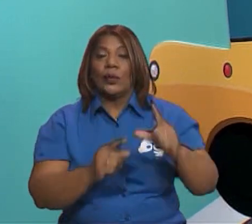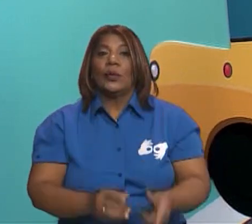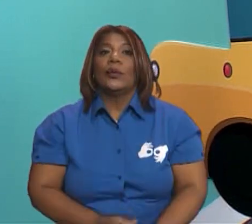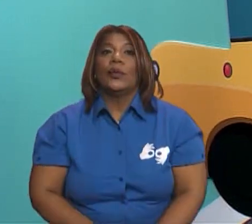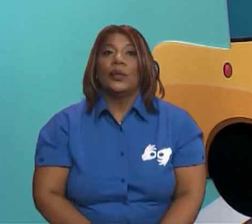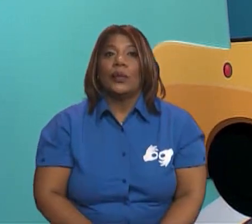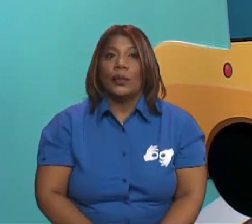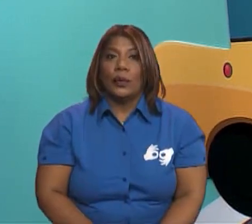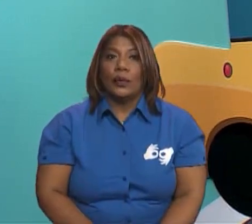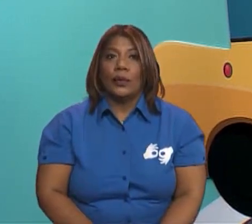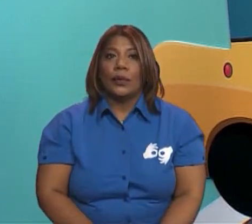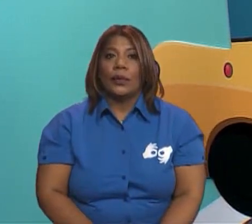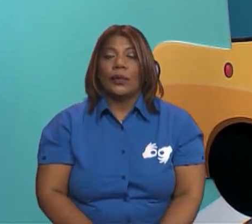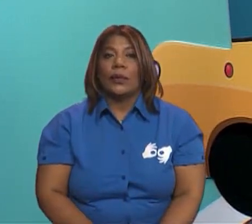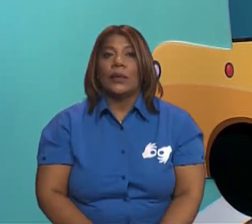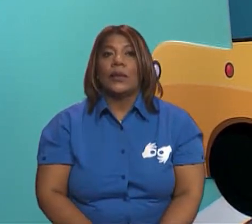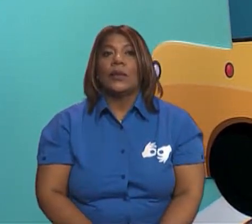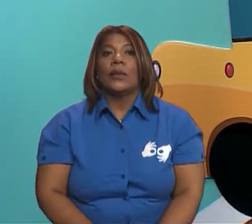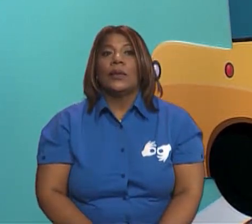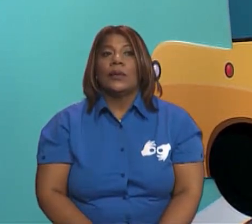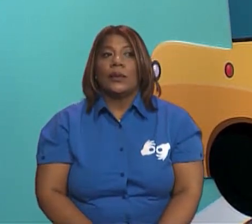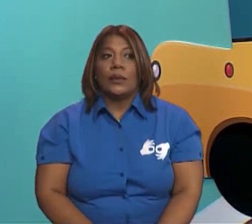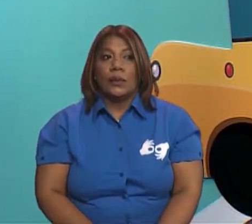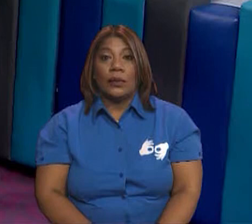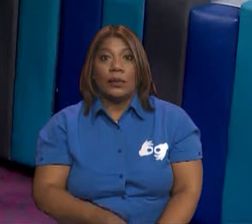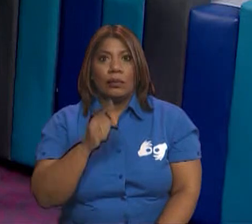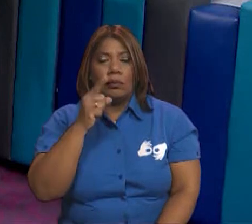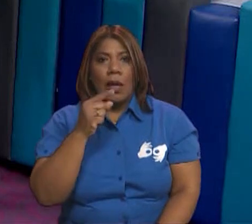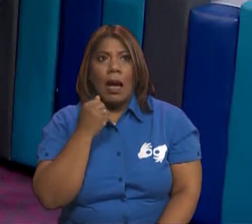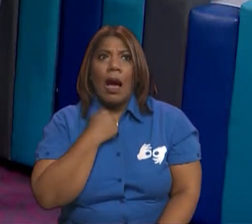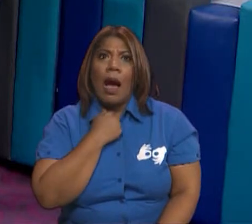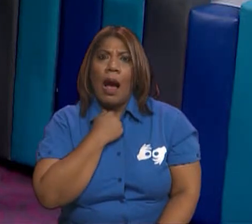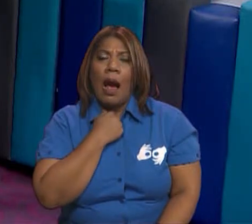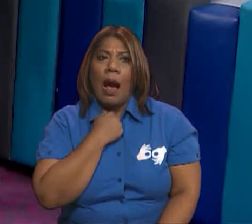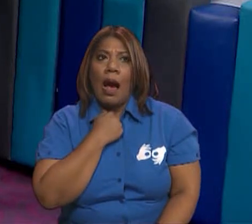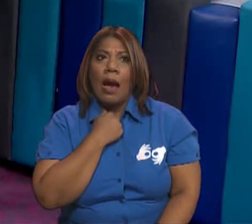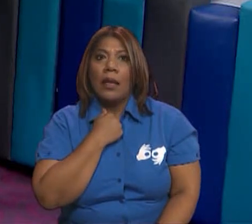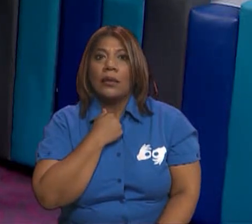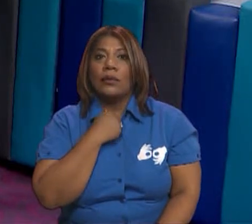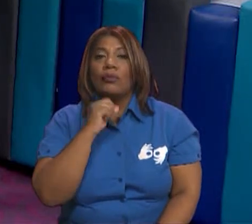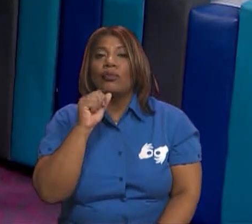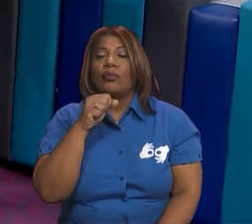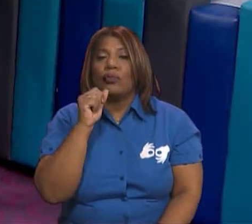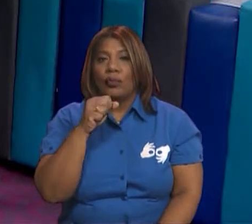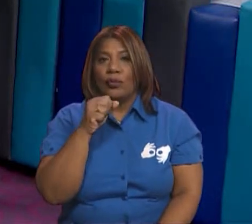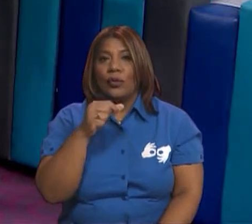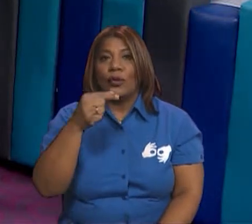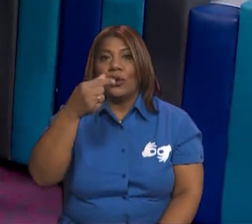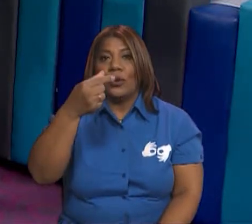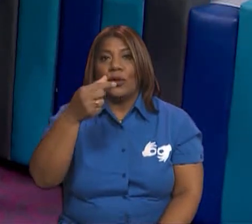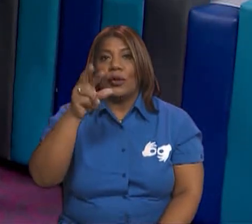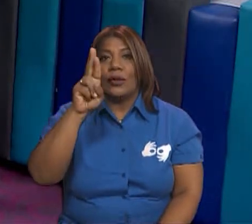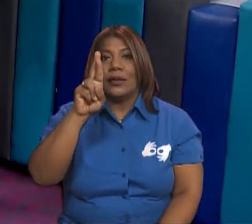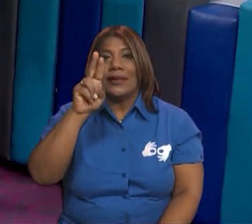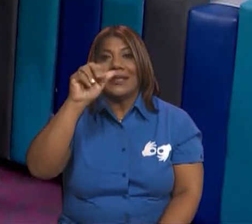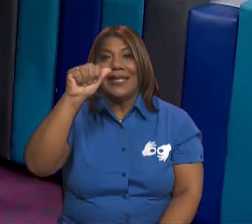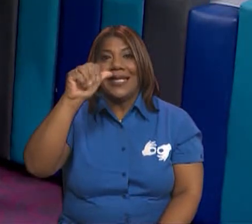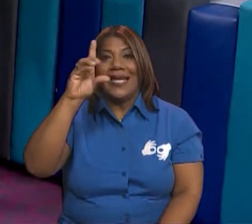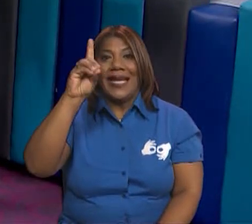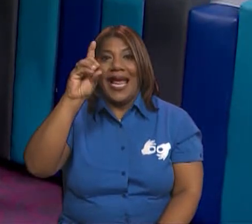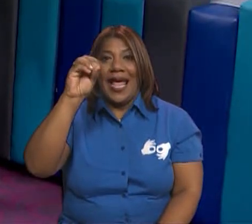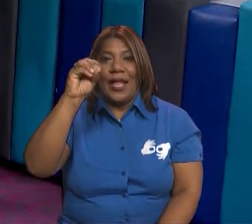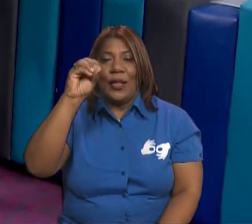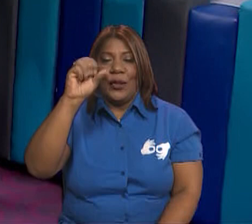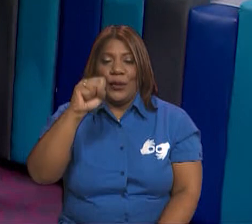¿Cuál es la unidad de medida de los ángulos? ¿Lo recuerdan? Excelente. Los grados. Muy bien. Ángulos se miden